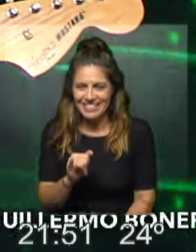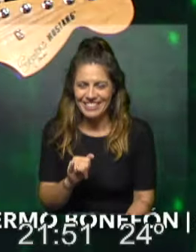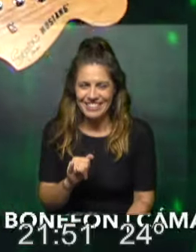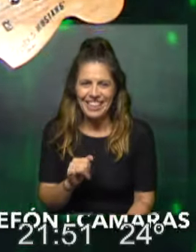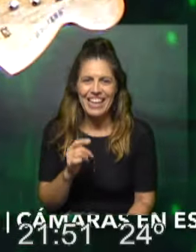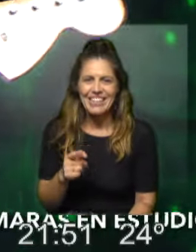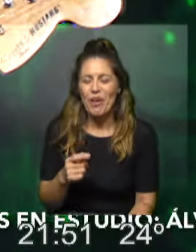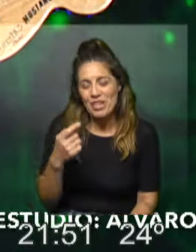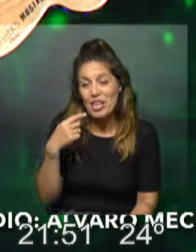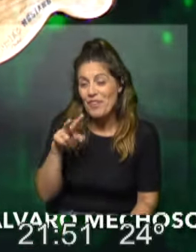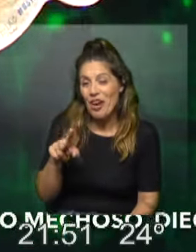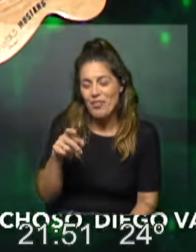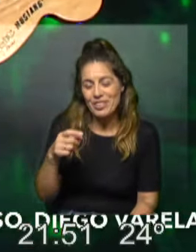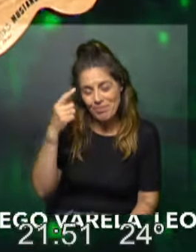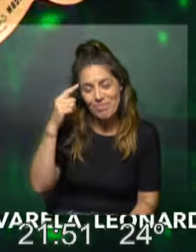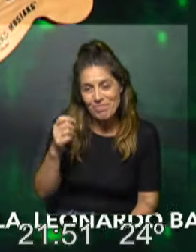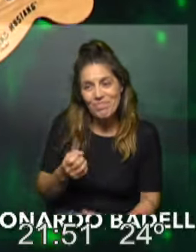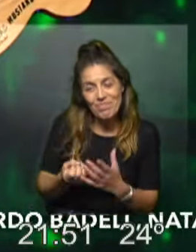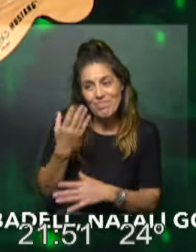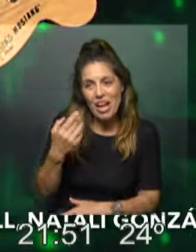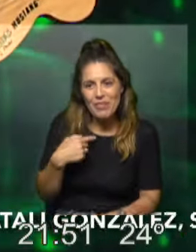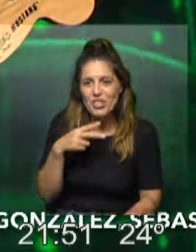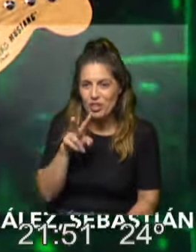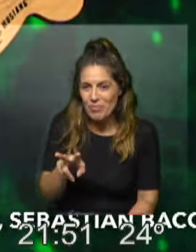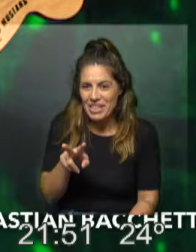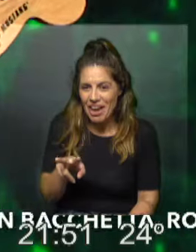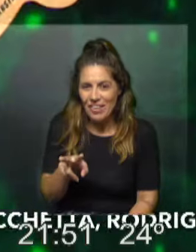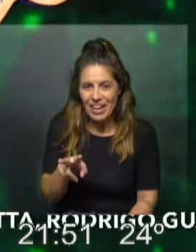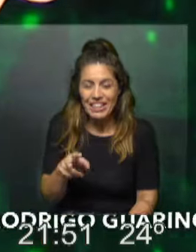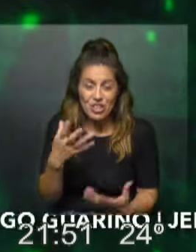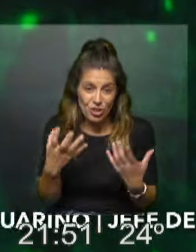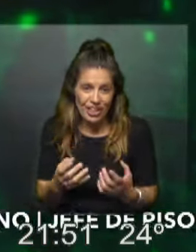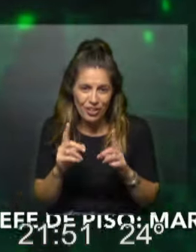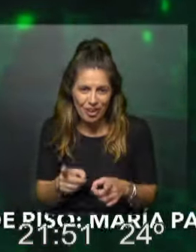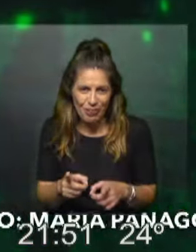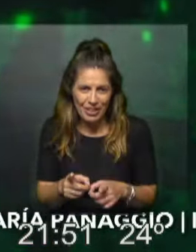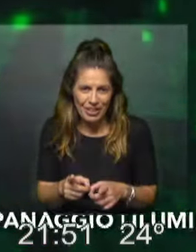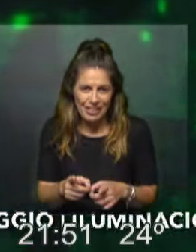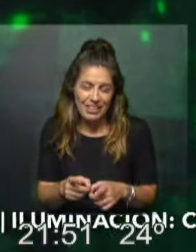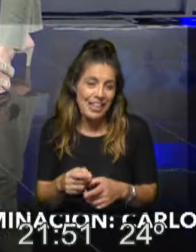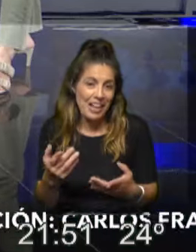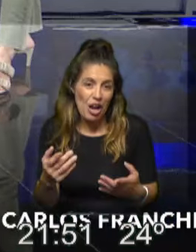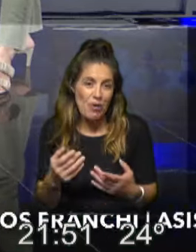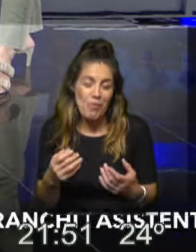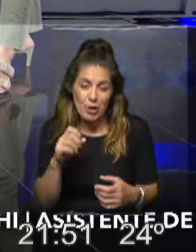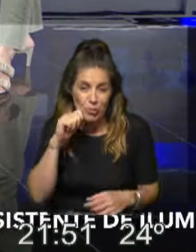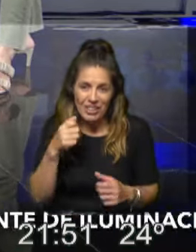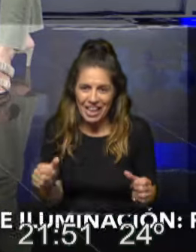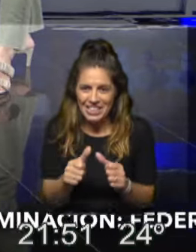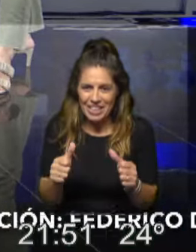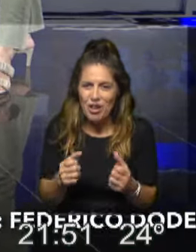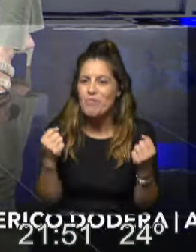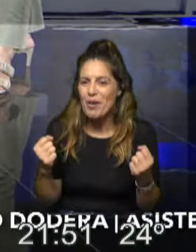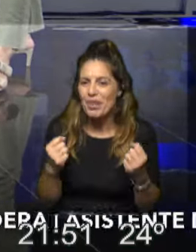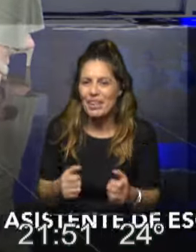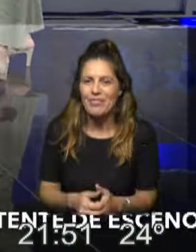Pero también gracias. Es una inspiración y es algo que miraba y que deseo. Y nada, realmente me copa hacer. Vamos arriba.